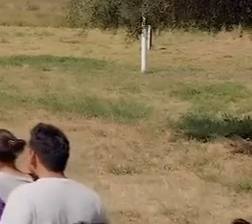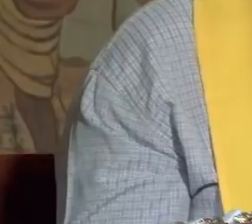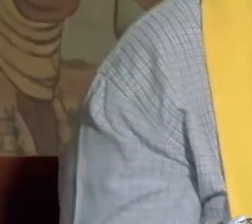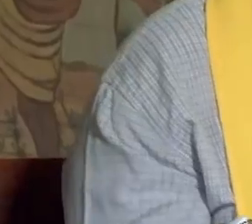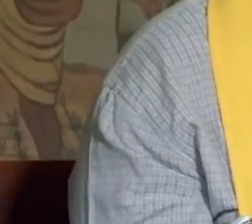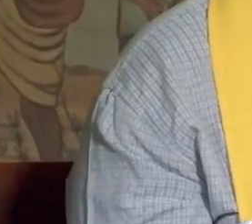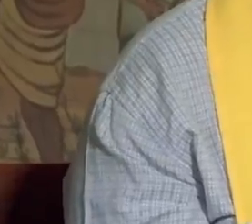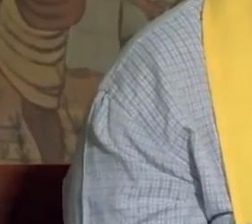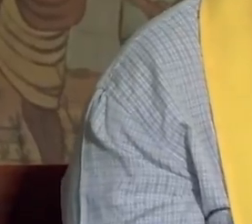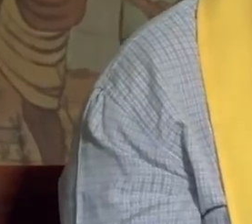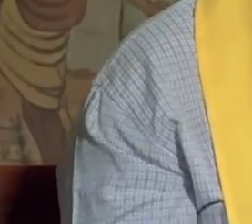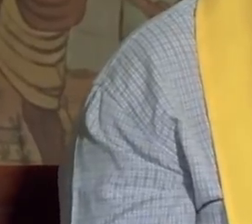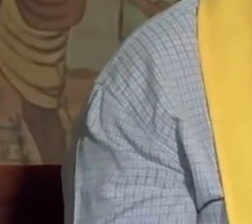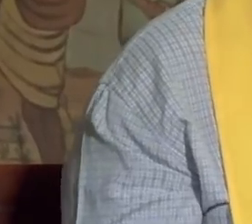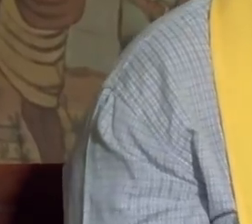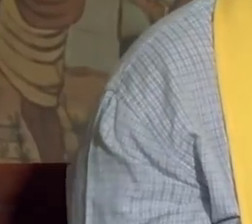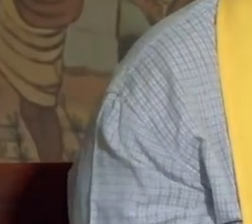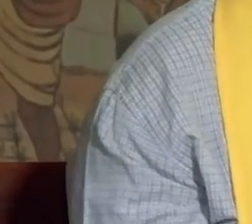hermanos,